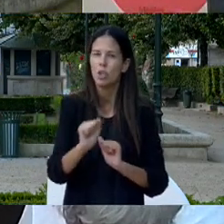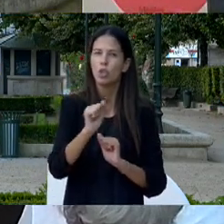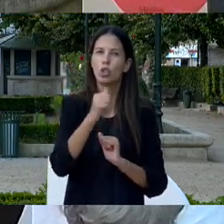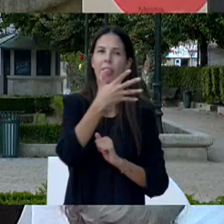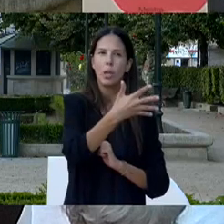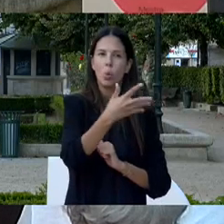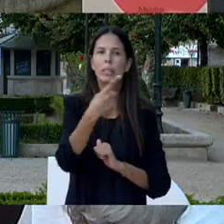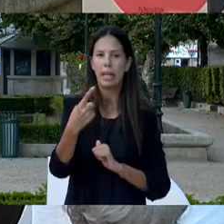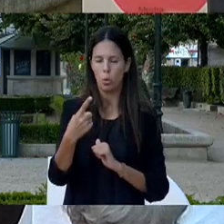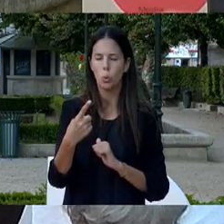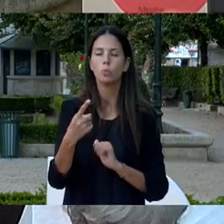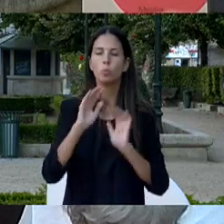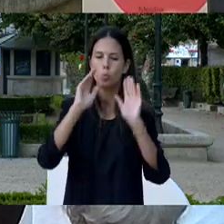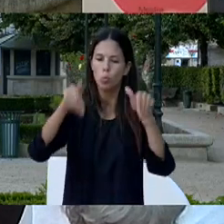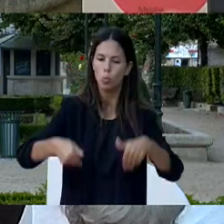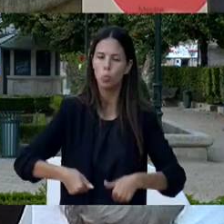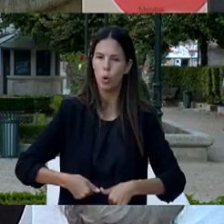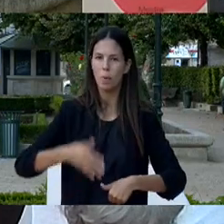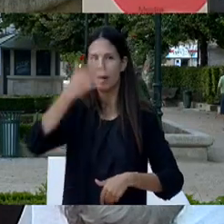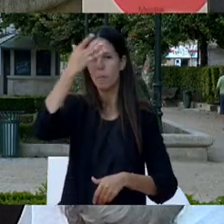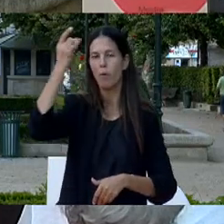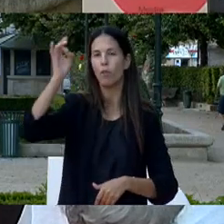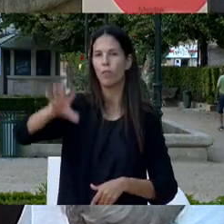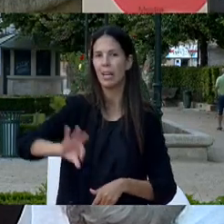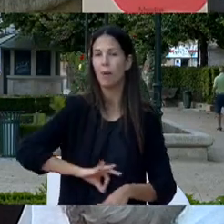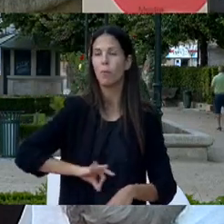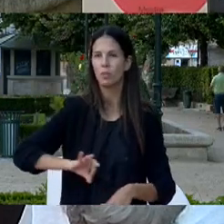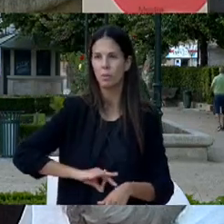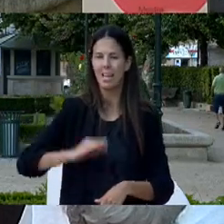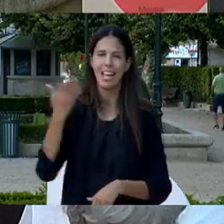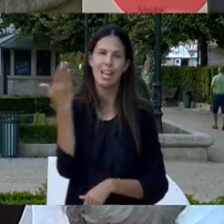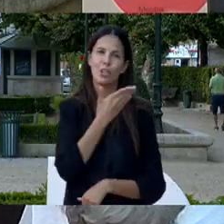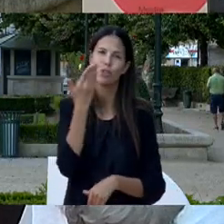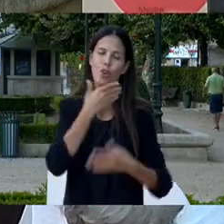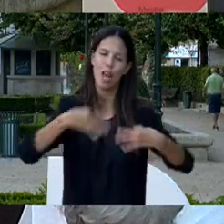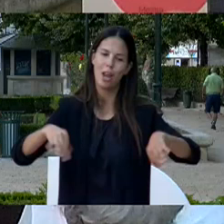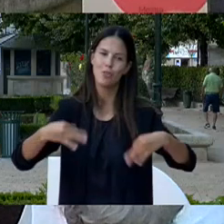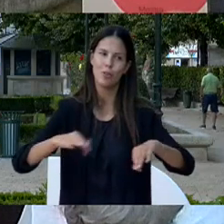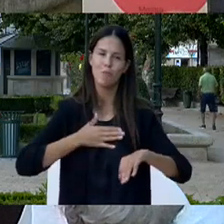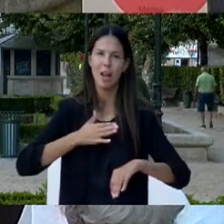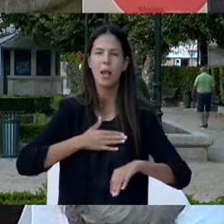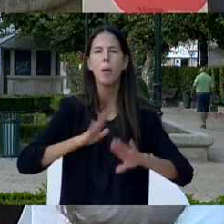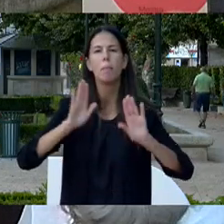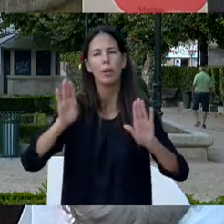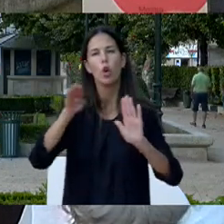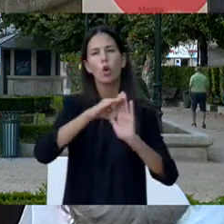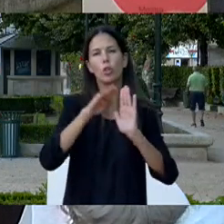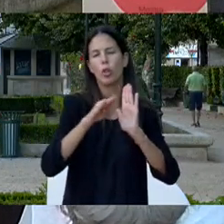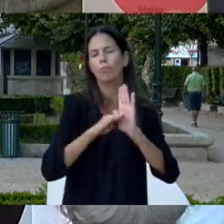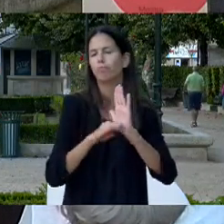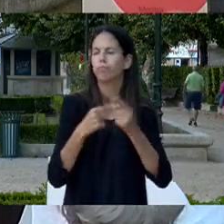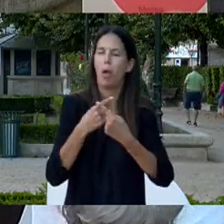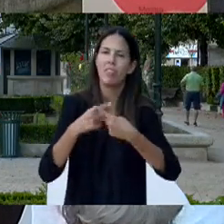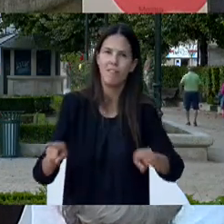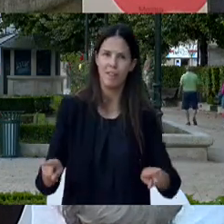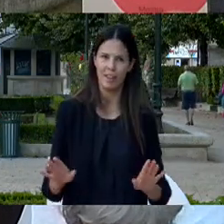51, claro. Regresa por fin a Pontevedra, a súa escola normal, a súa escola normal, pero xa non as condicións moi moi diferentes, e